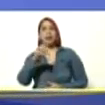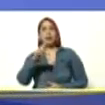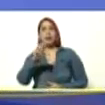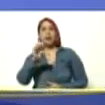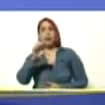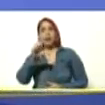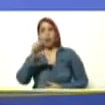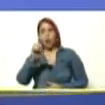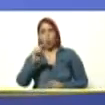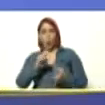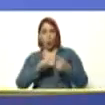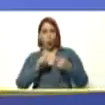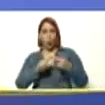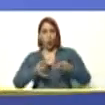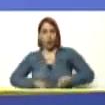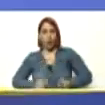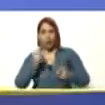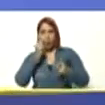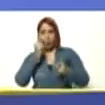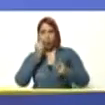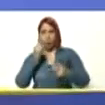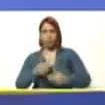Nicolás Ernesto Maduro Guerra.